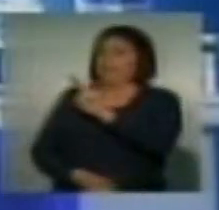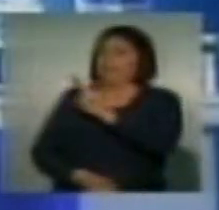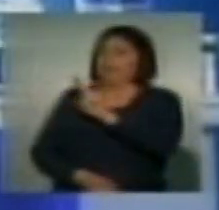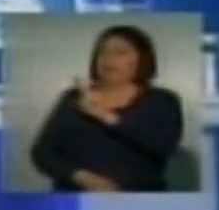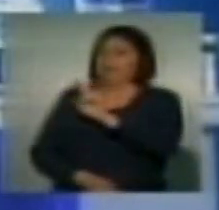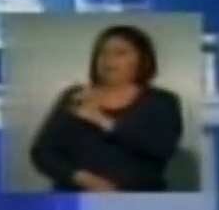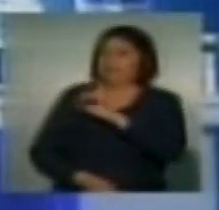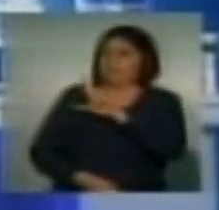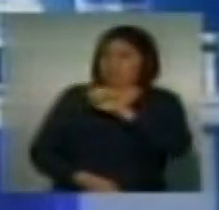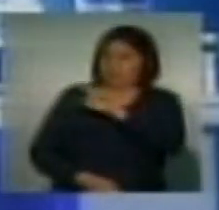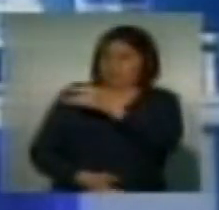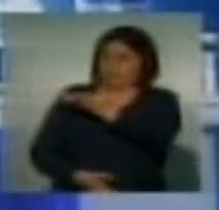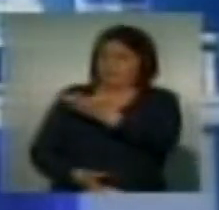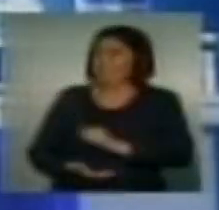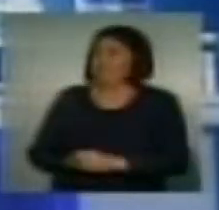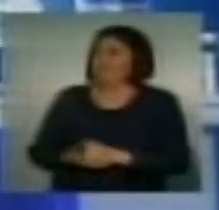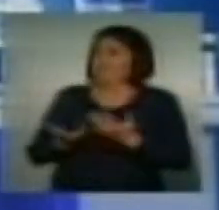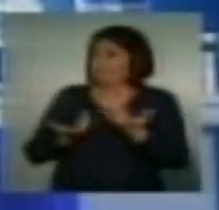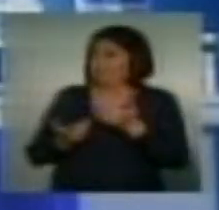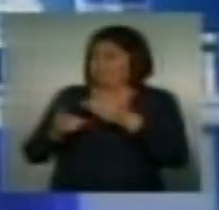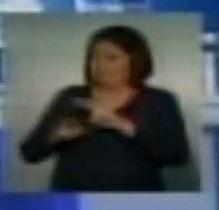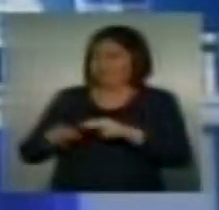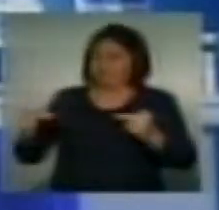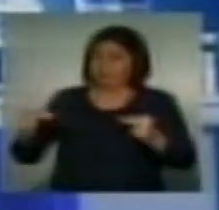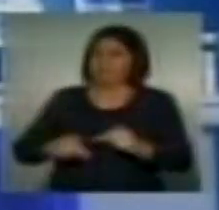los invitamos a los podos por